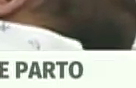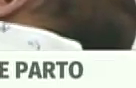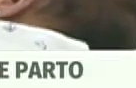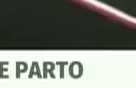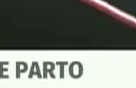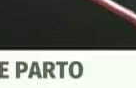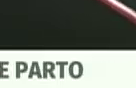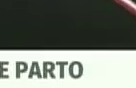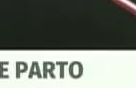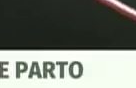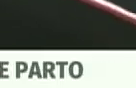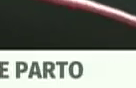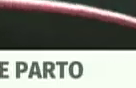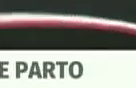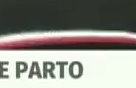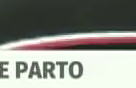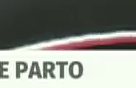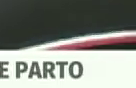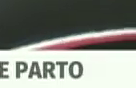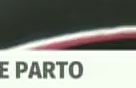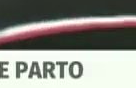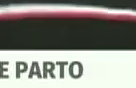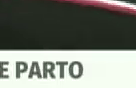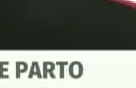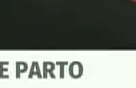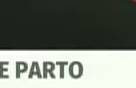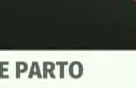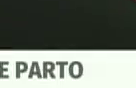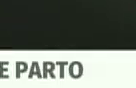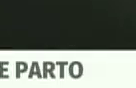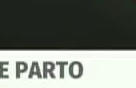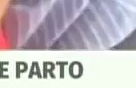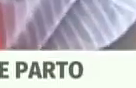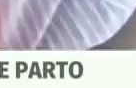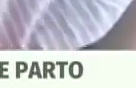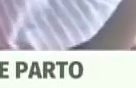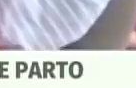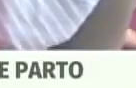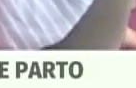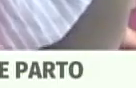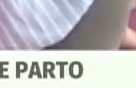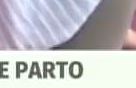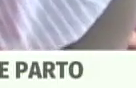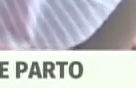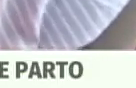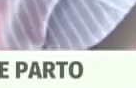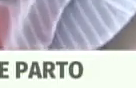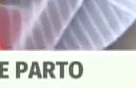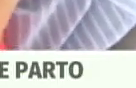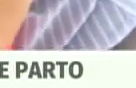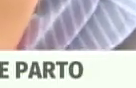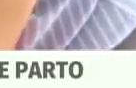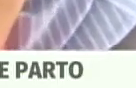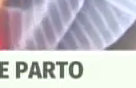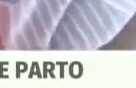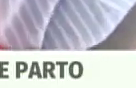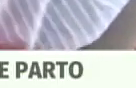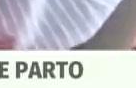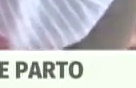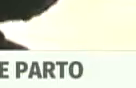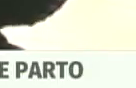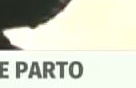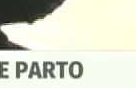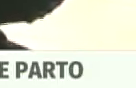sencillo, pero además con un signo del amor por esta política. A mi lado, Marcia Moreno, la primera combatiente